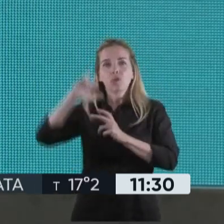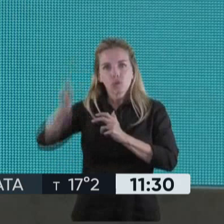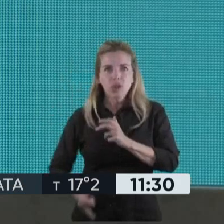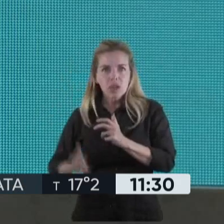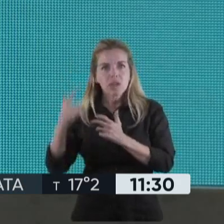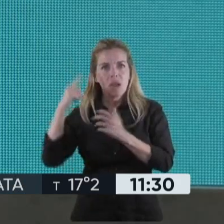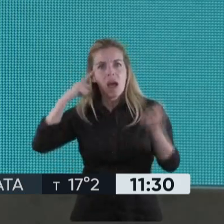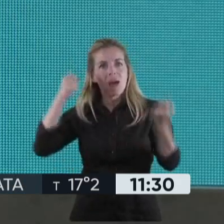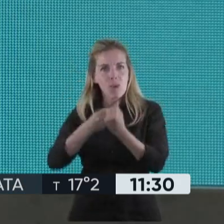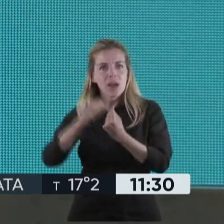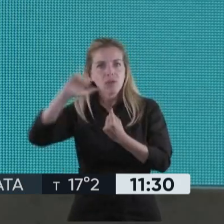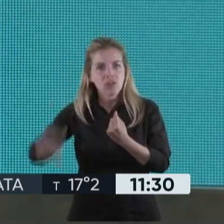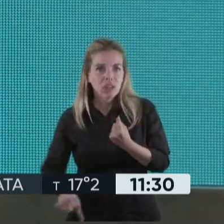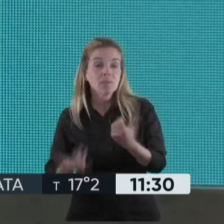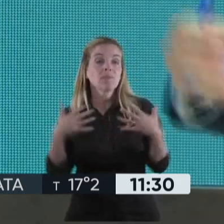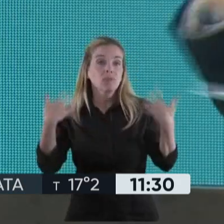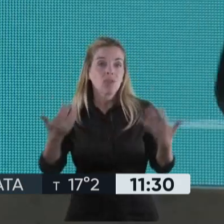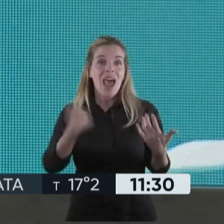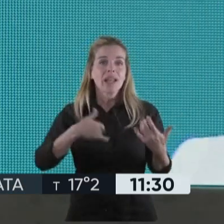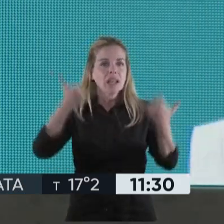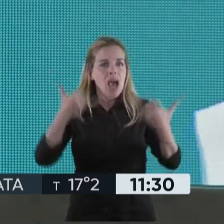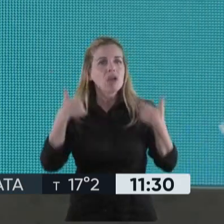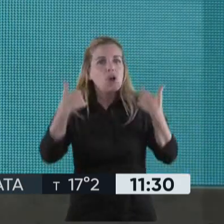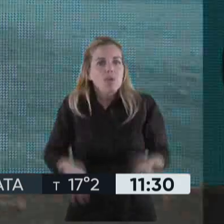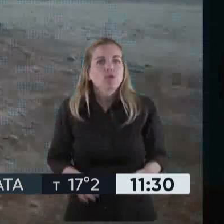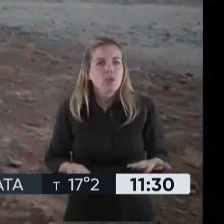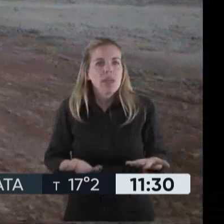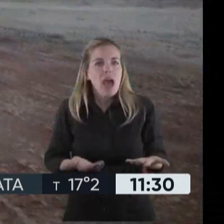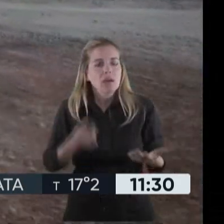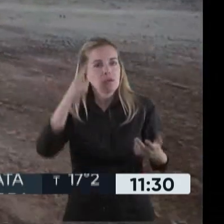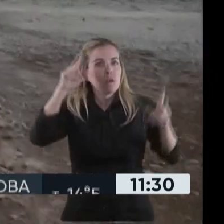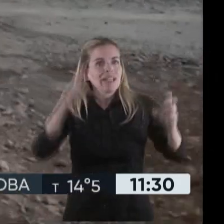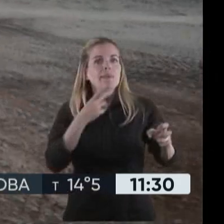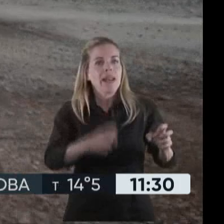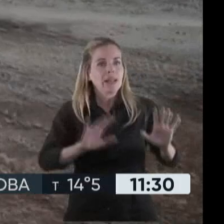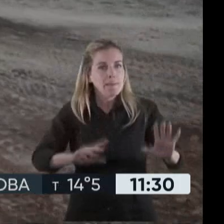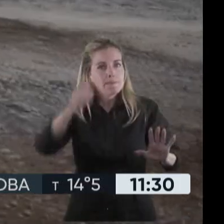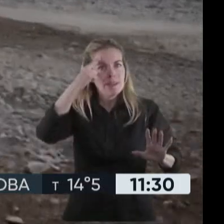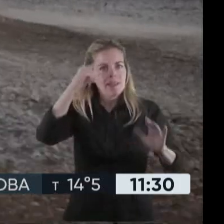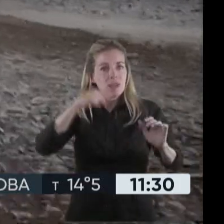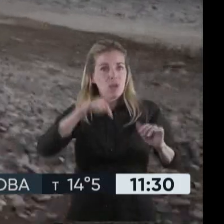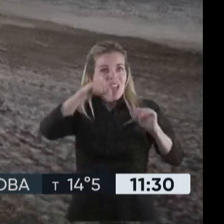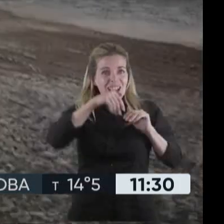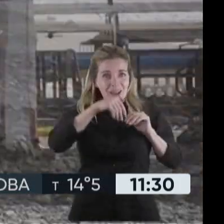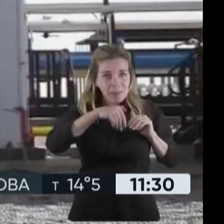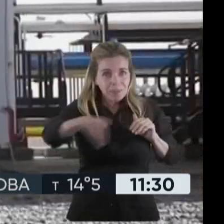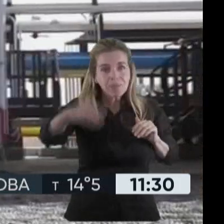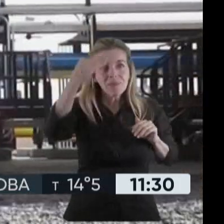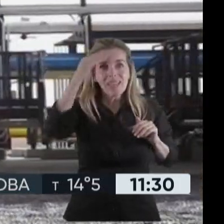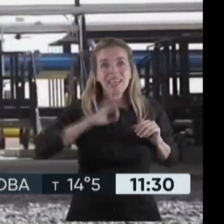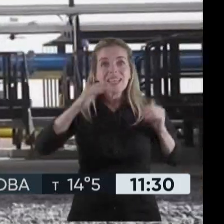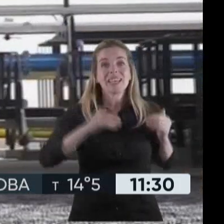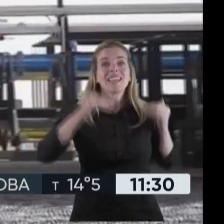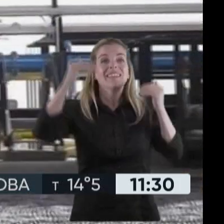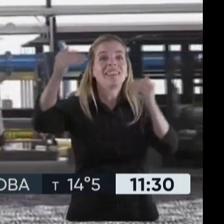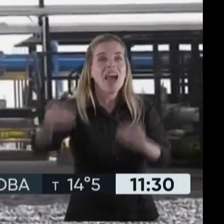Tenemos una gran oportunidad como país en materia energética. Los 15 años que vienen para la Argentina son 15 años de una gran